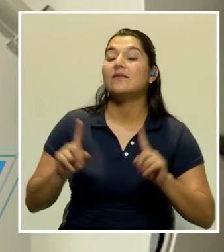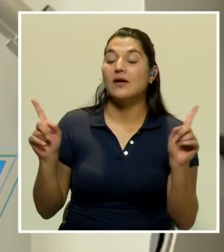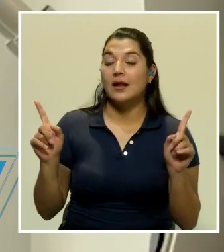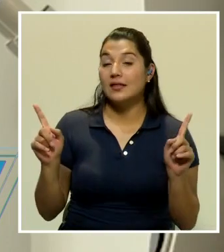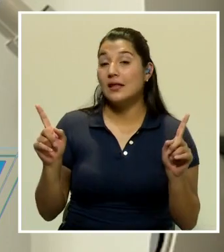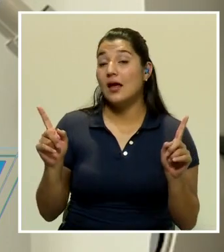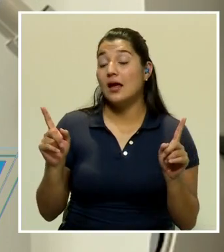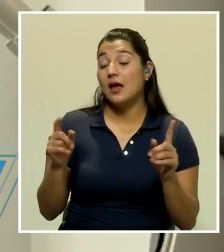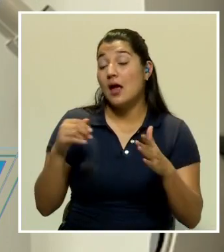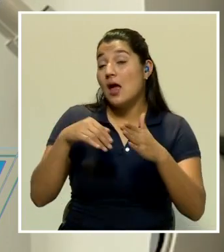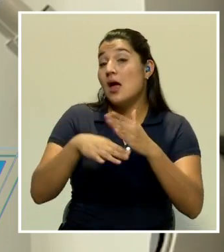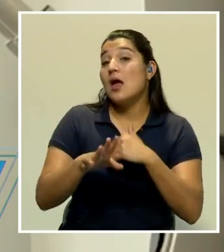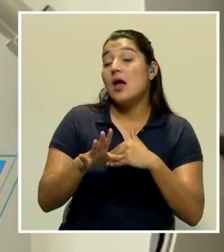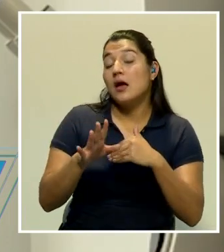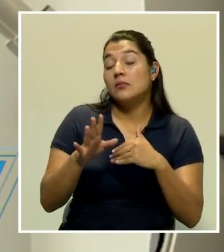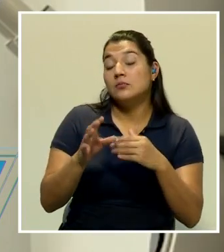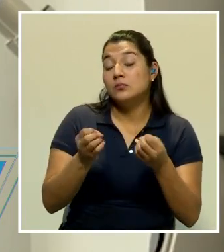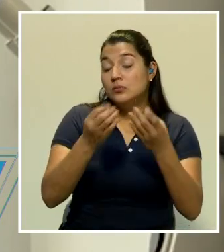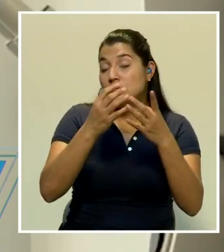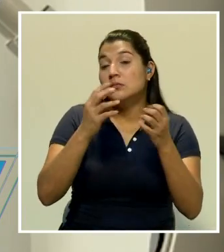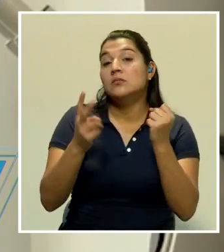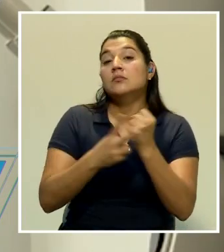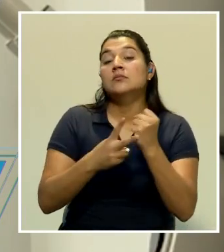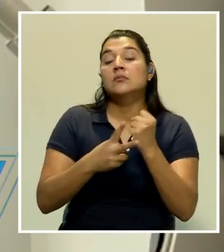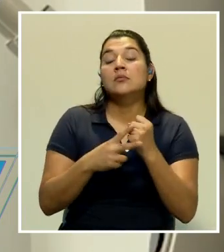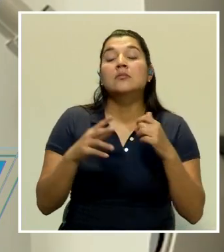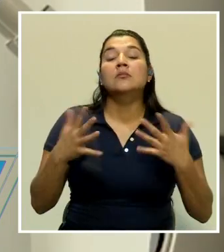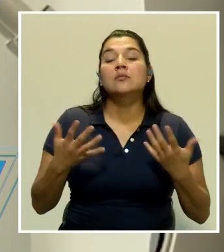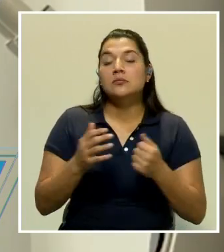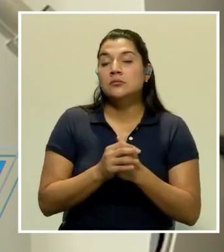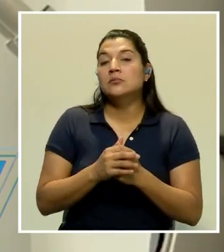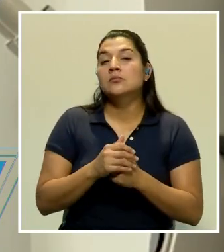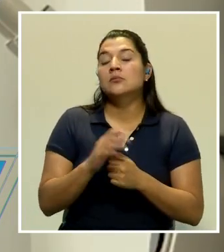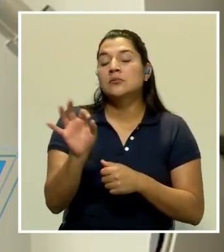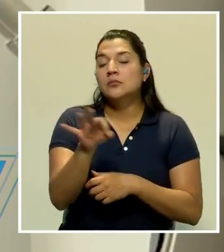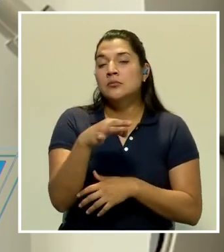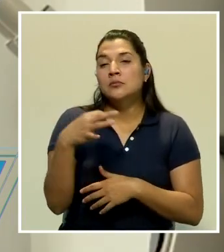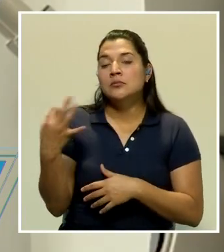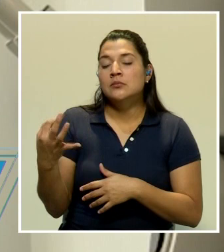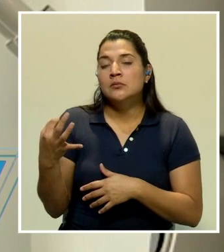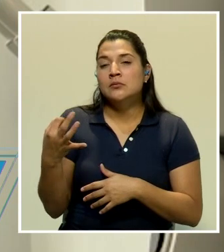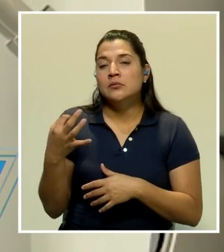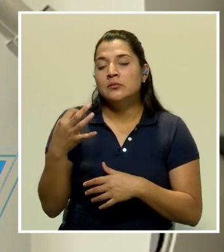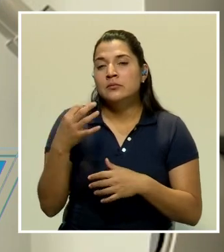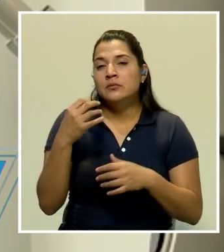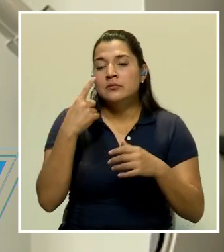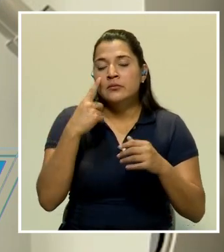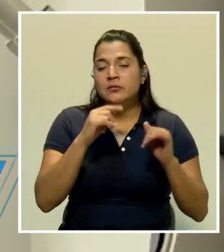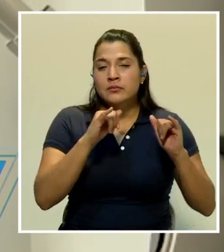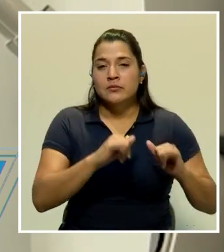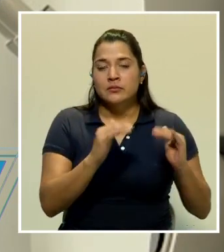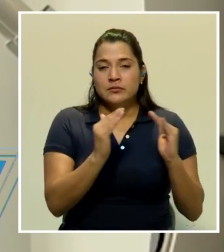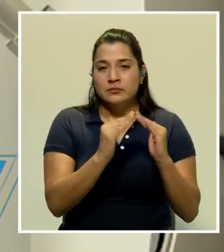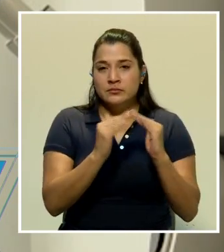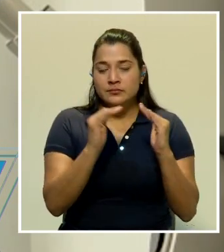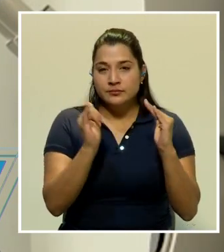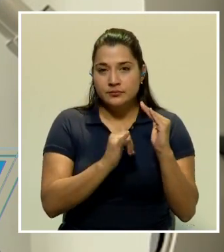diferencia en muertes y en casos es la manera de cuarentena,